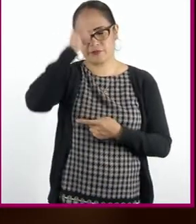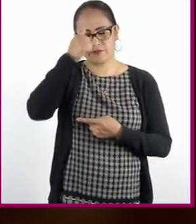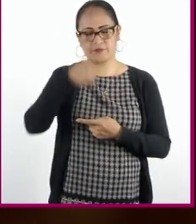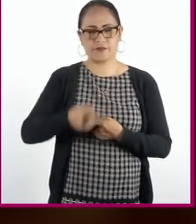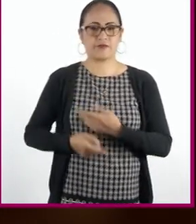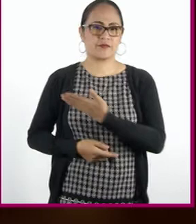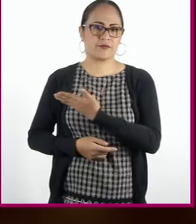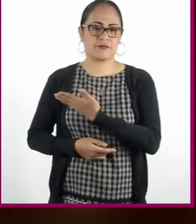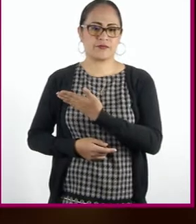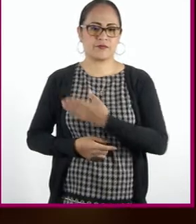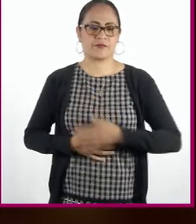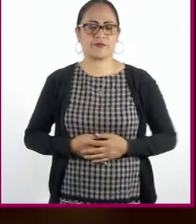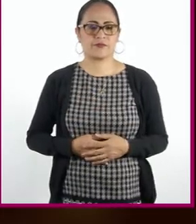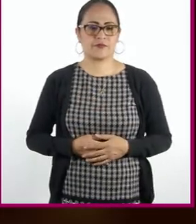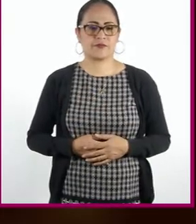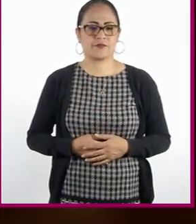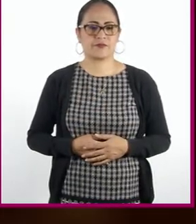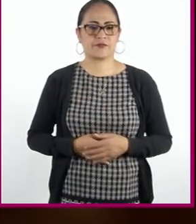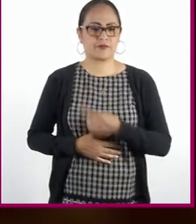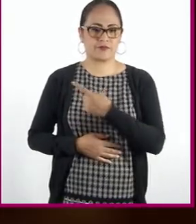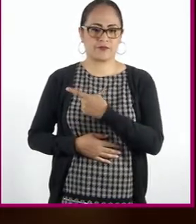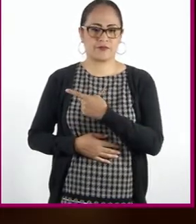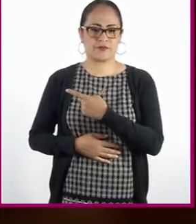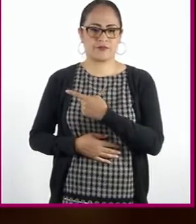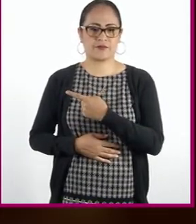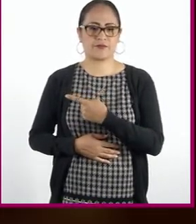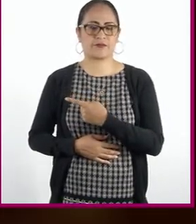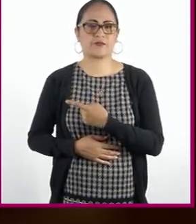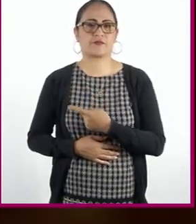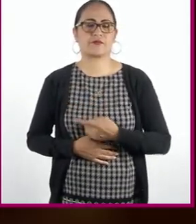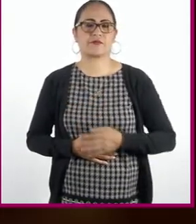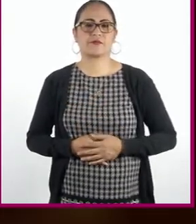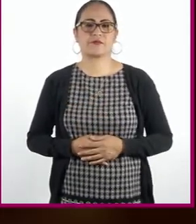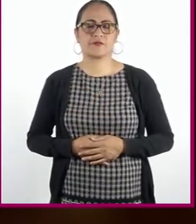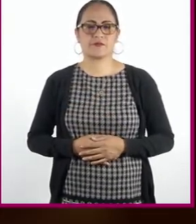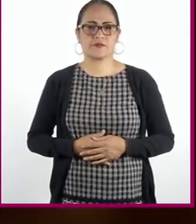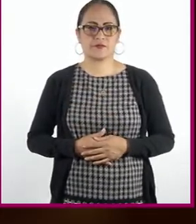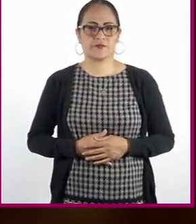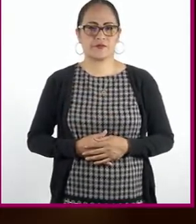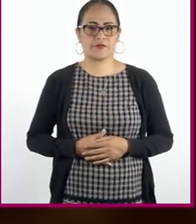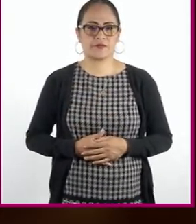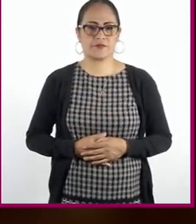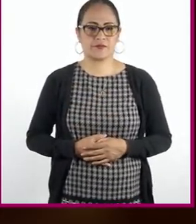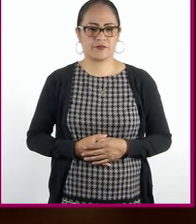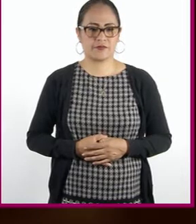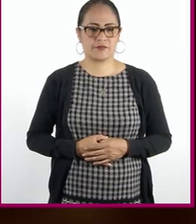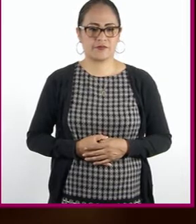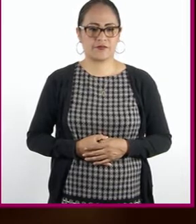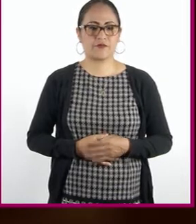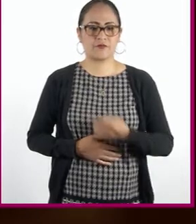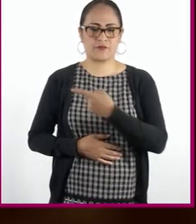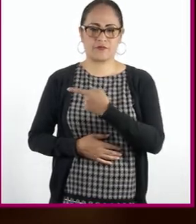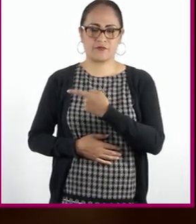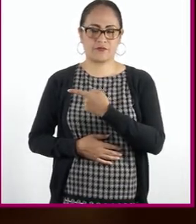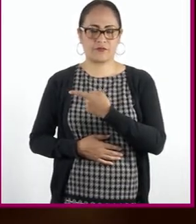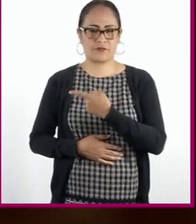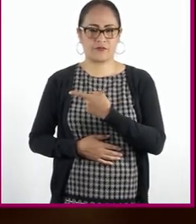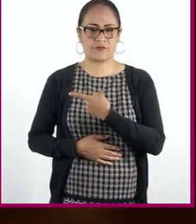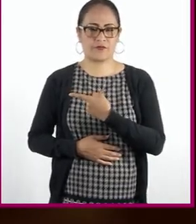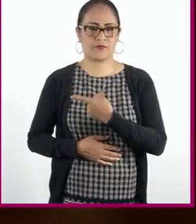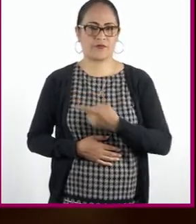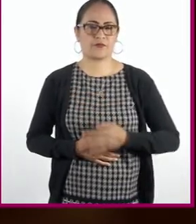las Personas con Discapacidad, el Pacto Internacional de Derechos Económicos, Sociales y Culturales, el Pacto Internacional de